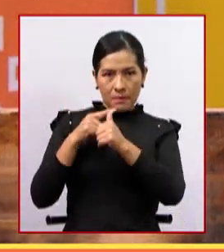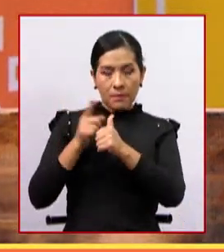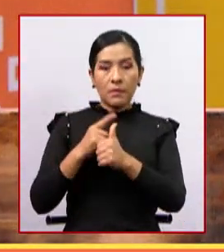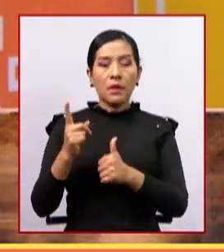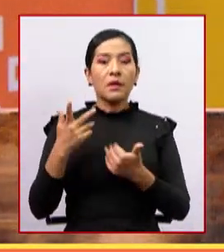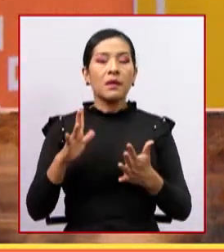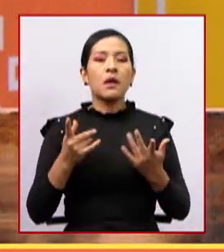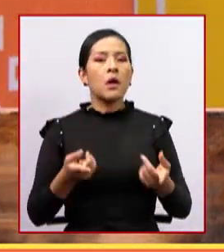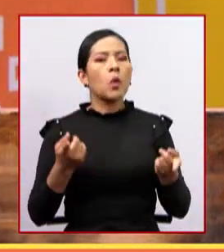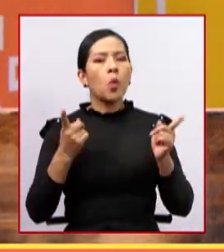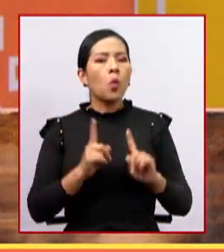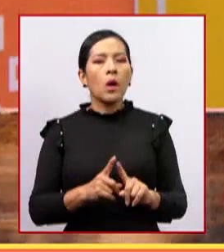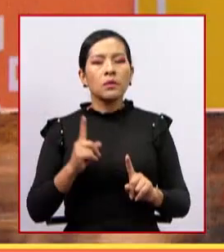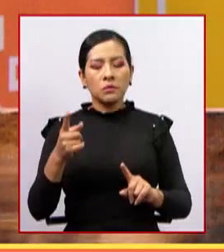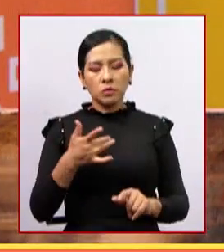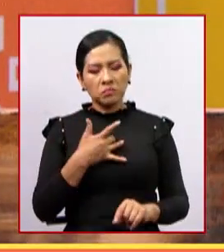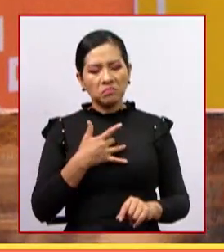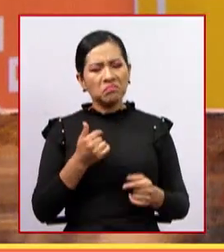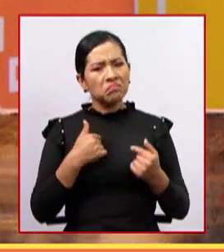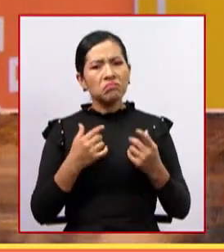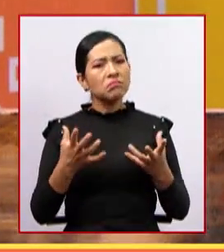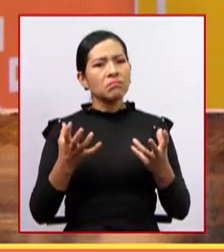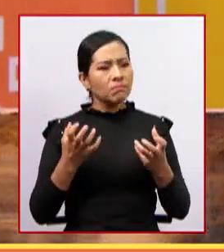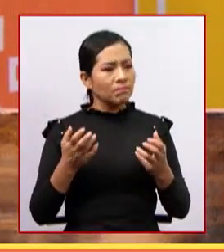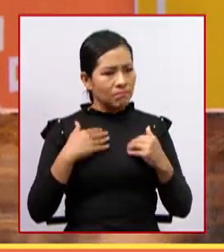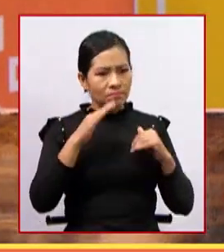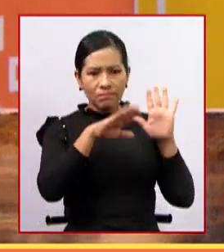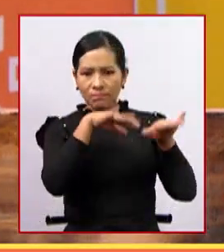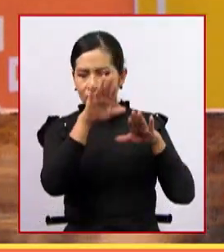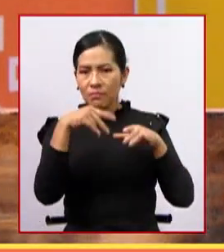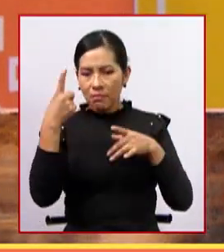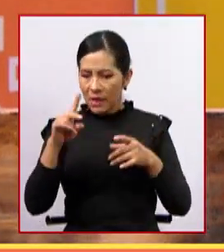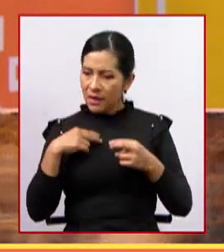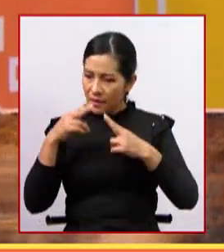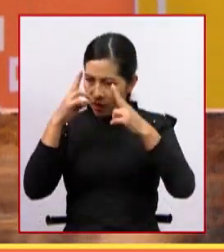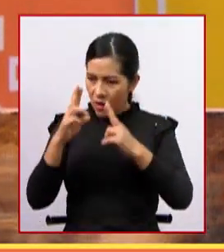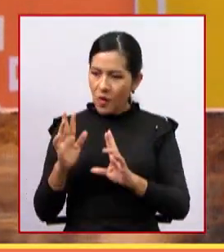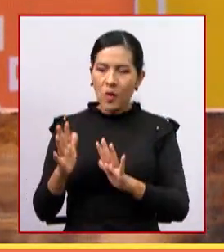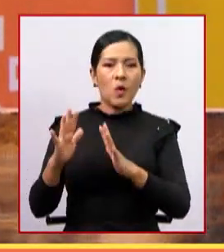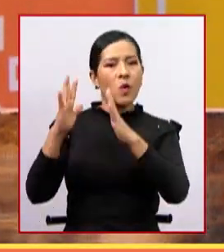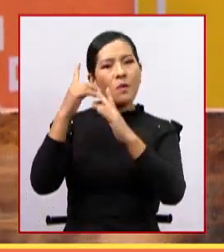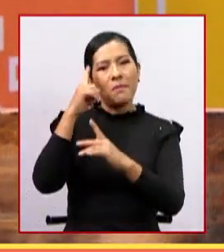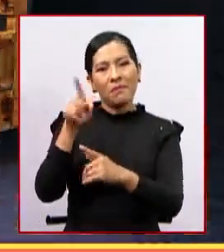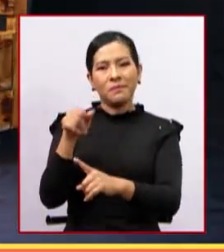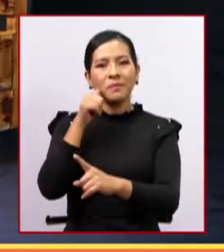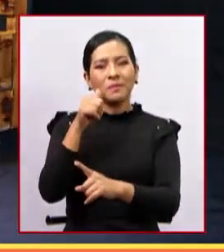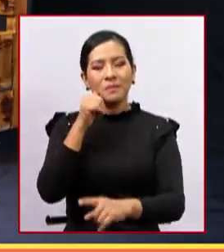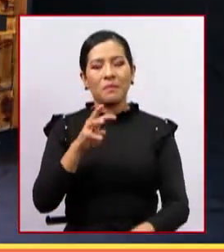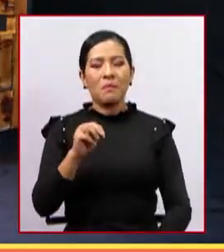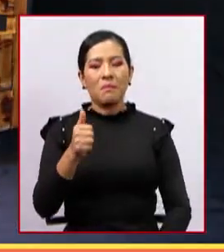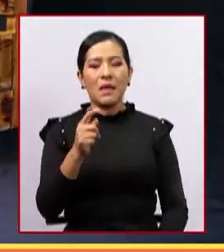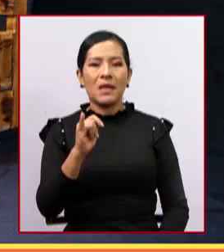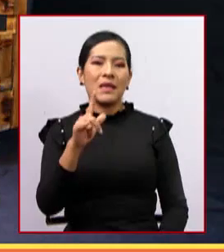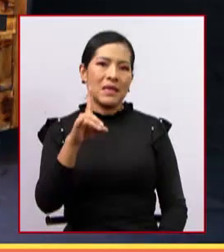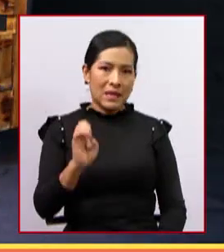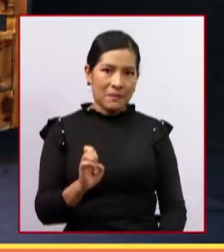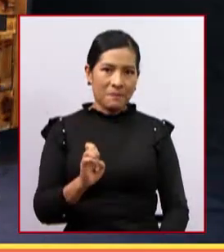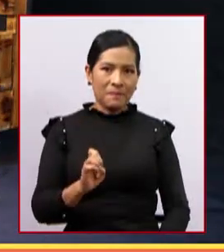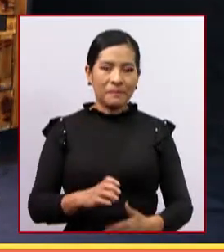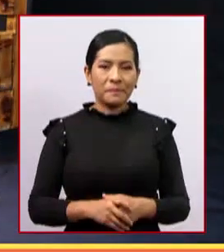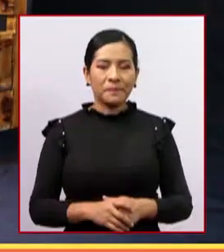momento te nace el tenemos que hacer este homenaje para Matilde? Porque sé que tú eres gran artífice de